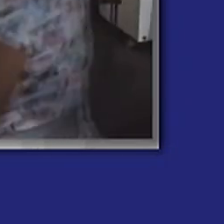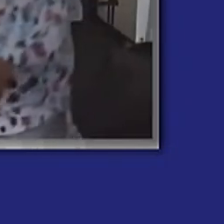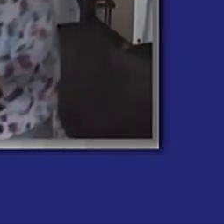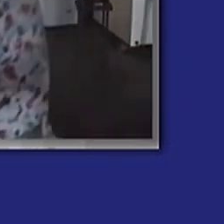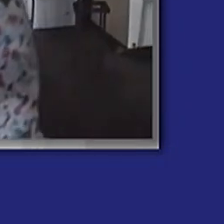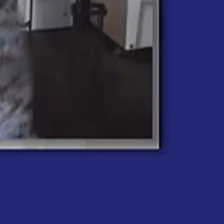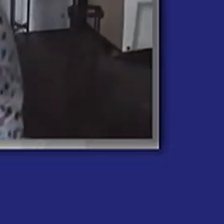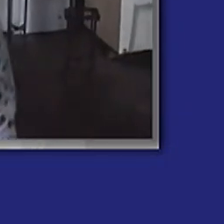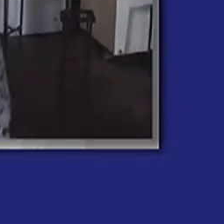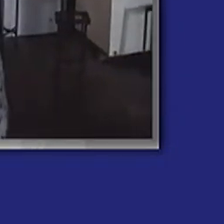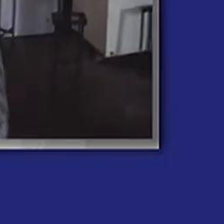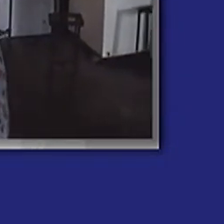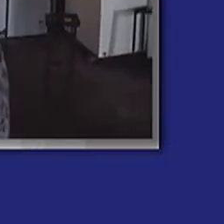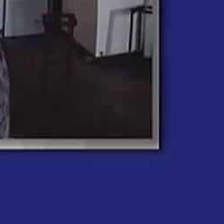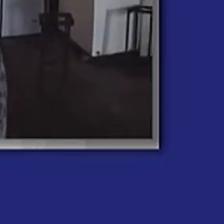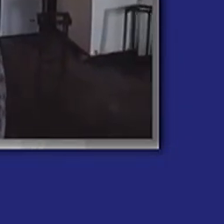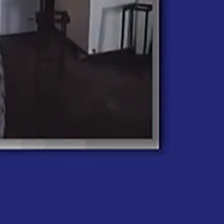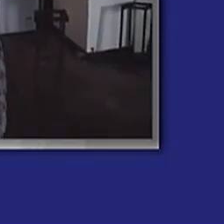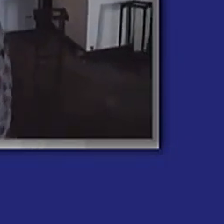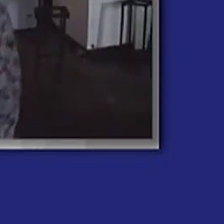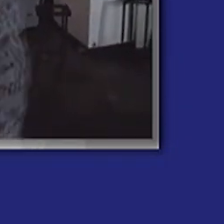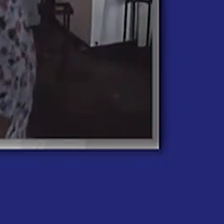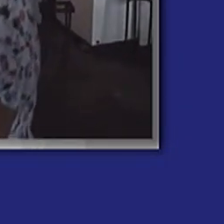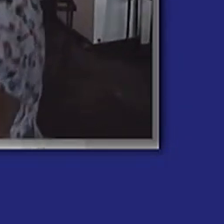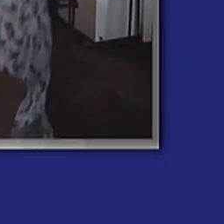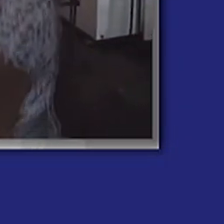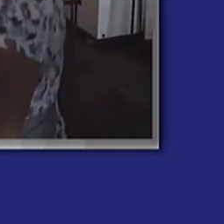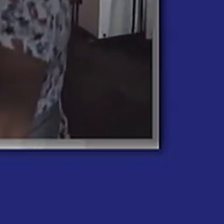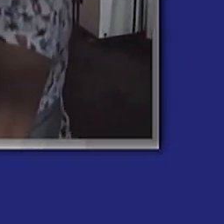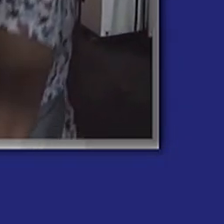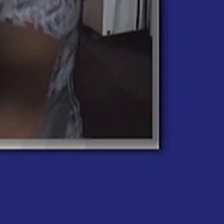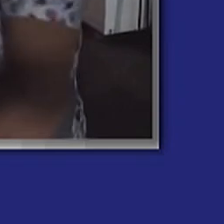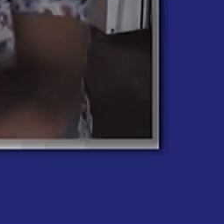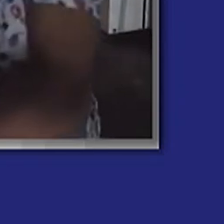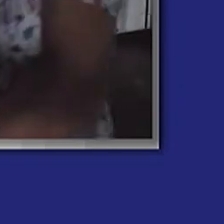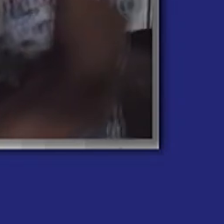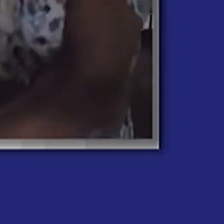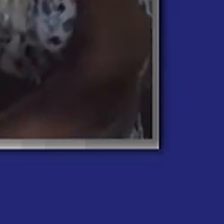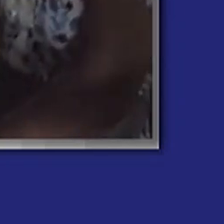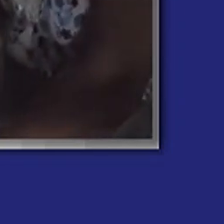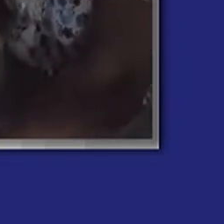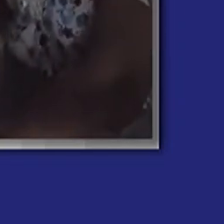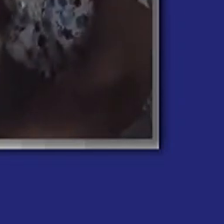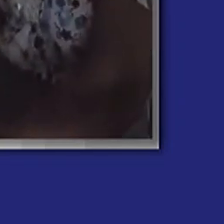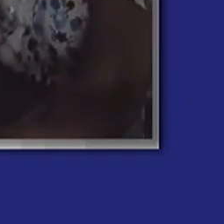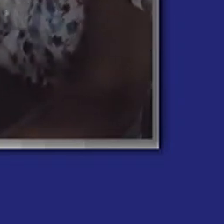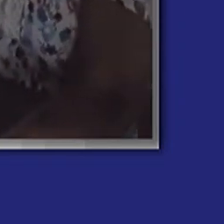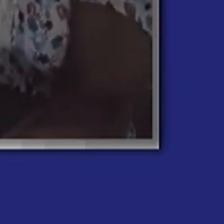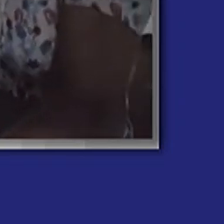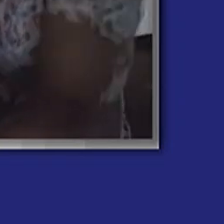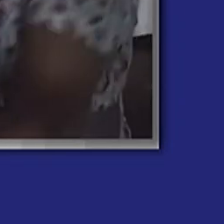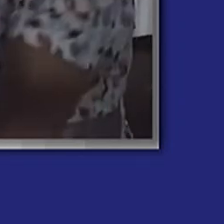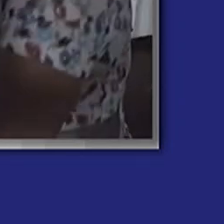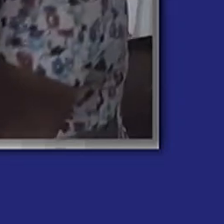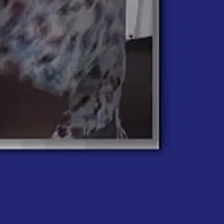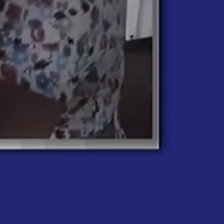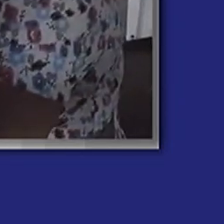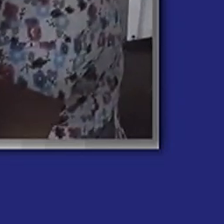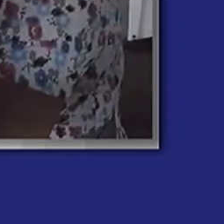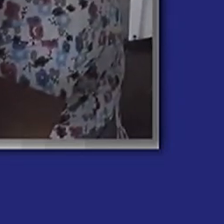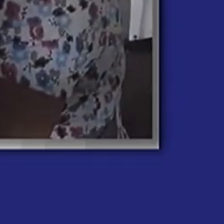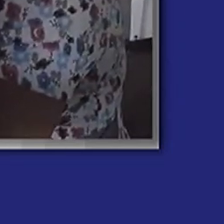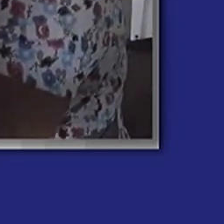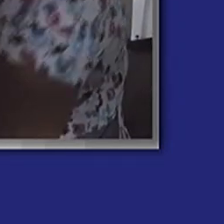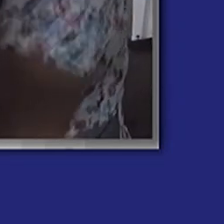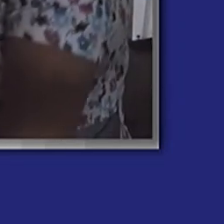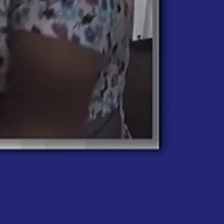Me voy a olvidar de ti, nunca olvido aquella vez que con tanto no te. A pesar